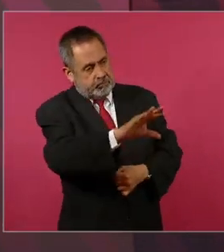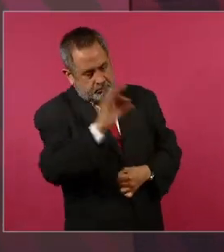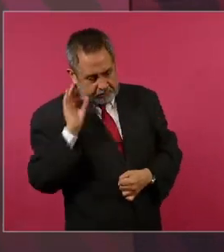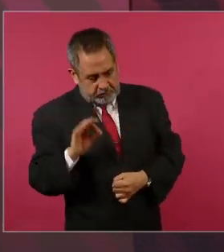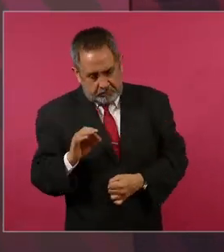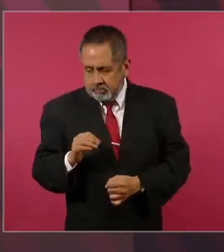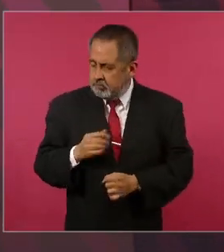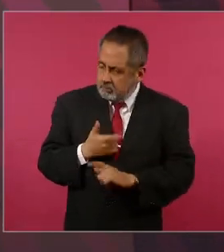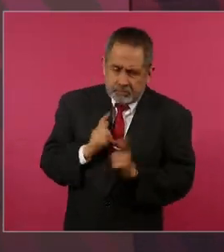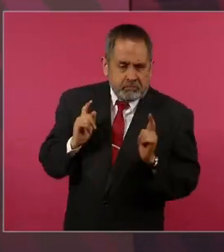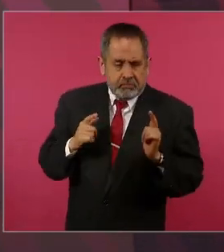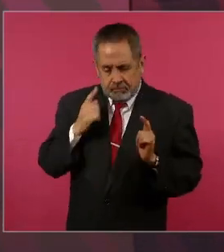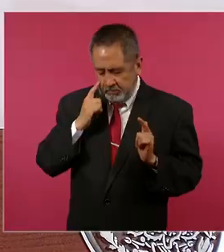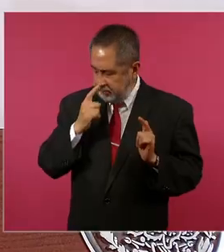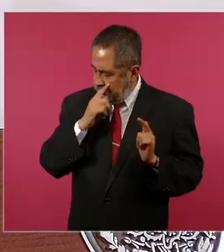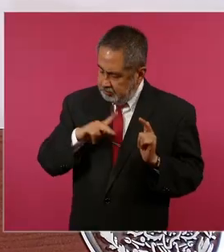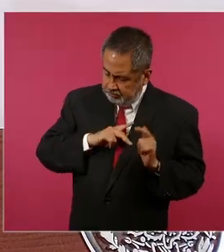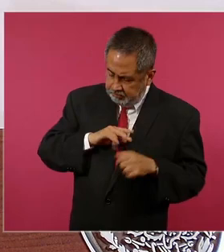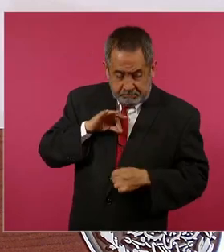libres,